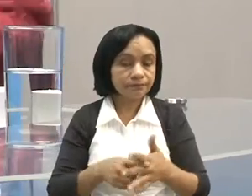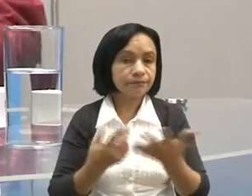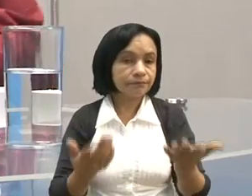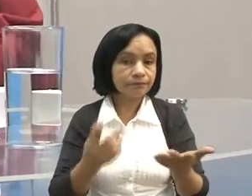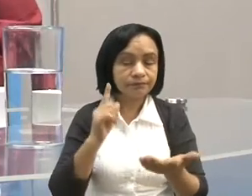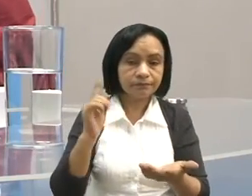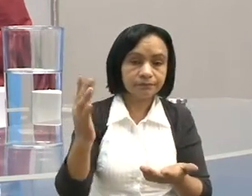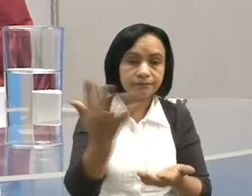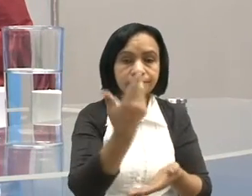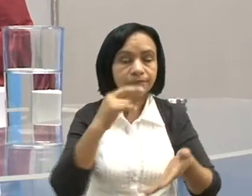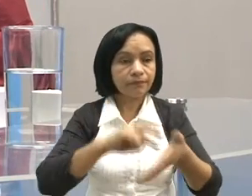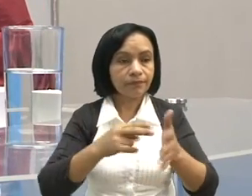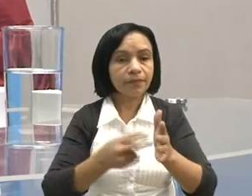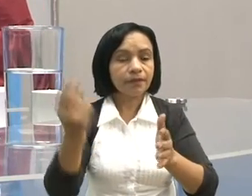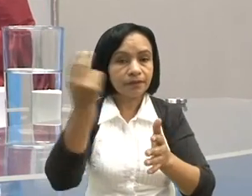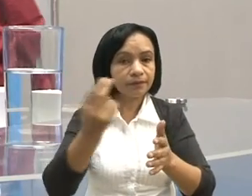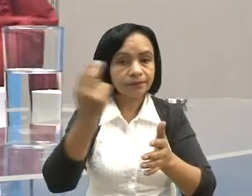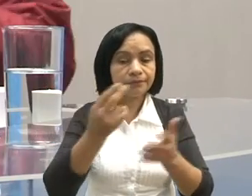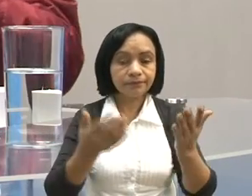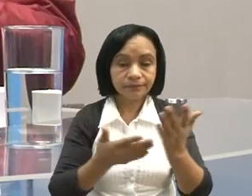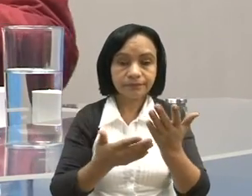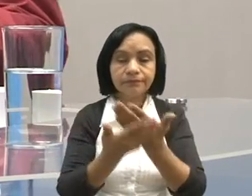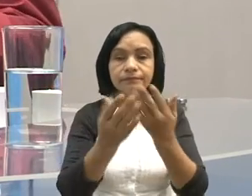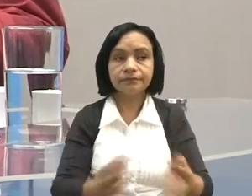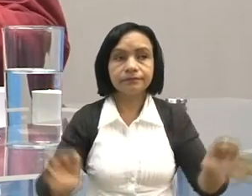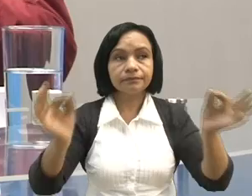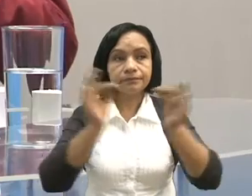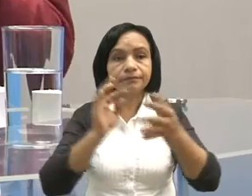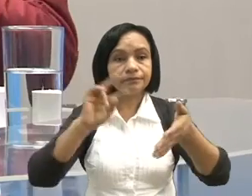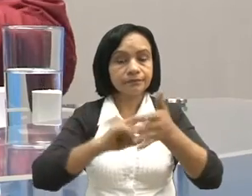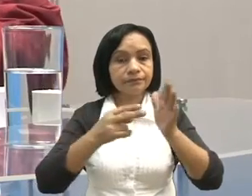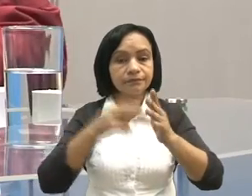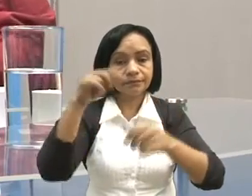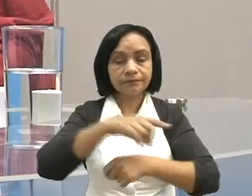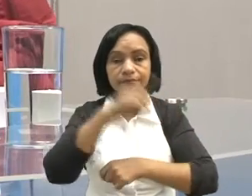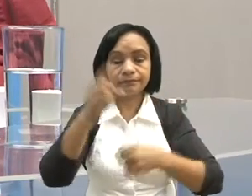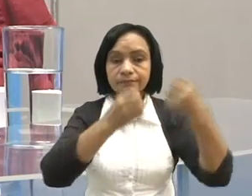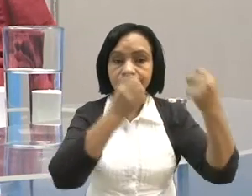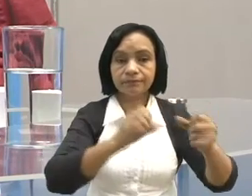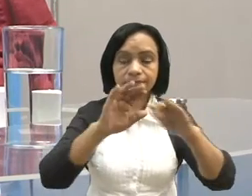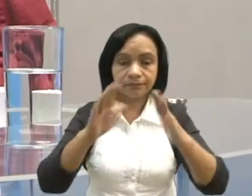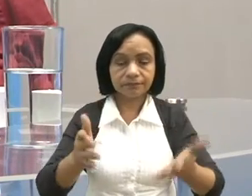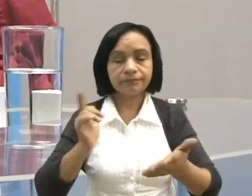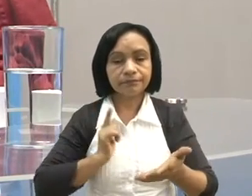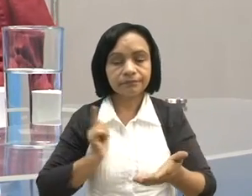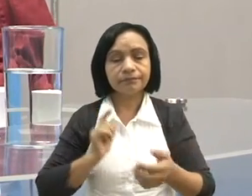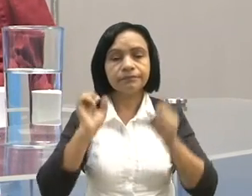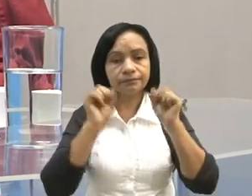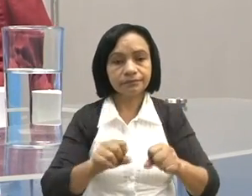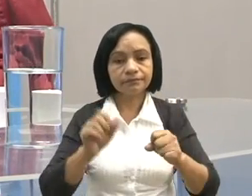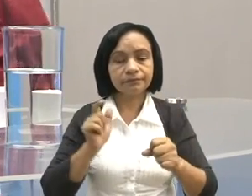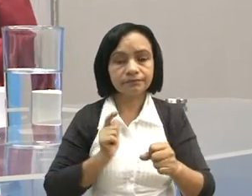Entonces, todo eso significa uso de la tecnología. Entonces, creo que es importante en este sentido que hoy los maestros y las maestras tengamos al alcance nuestro